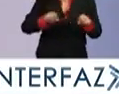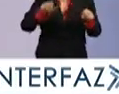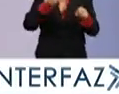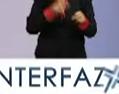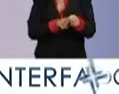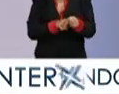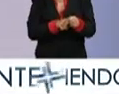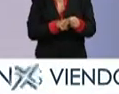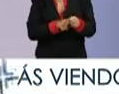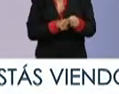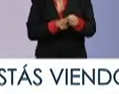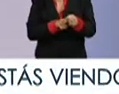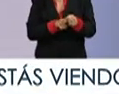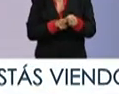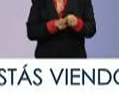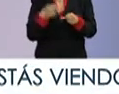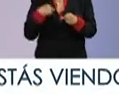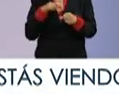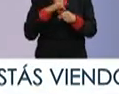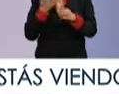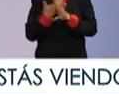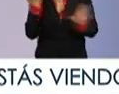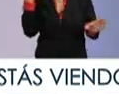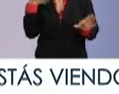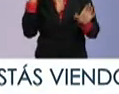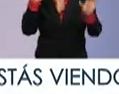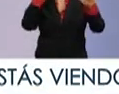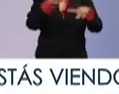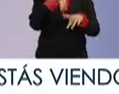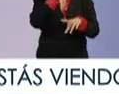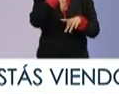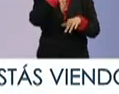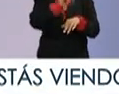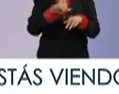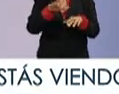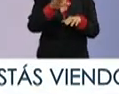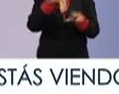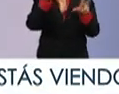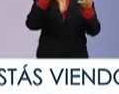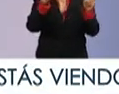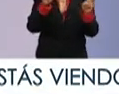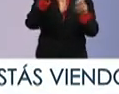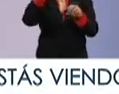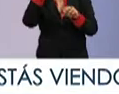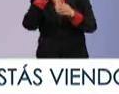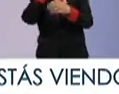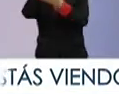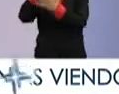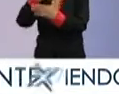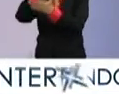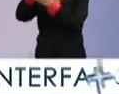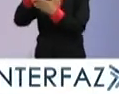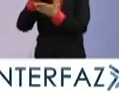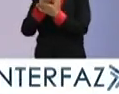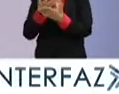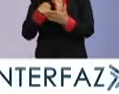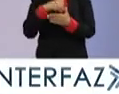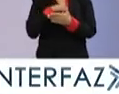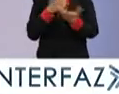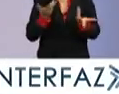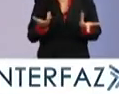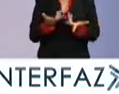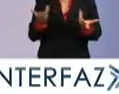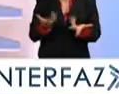sociedad. Nos hemos hecho muchos eventos en el ámbito universitario, hemos